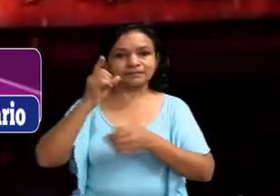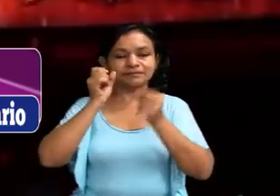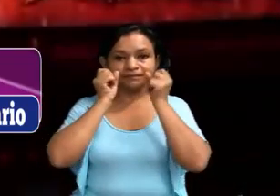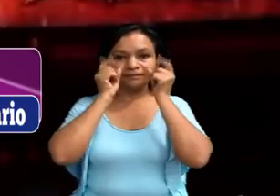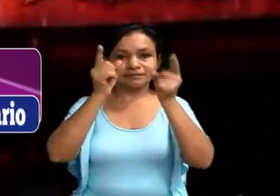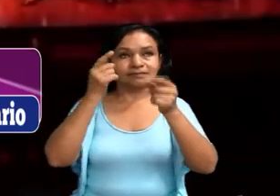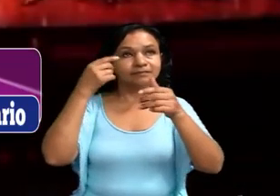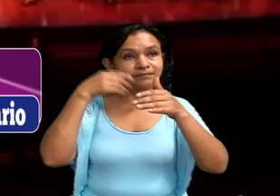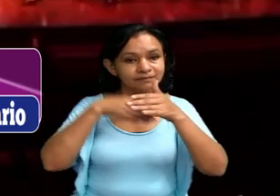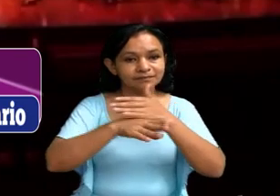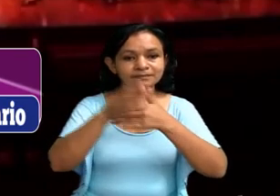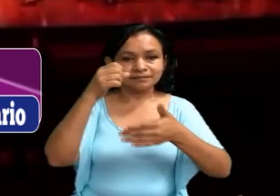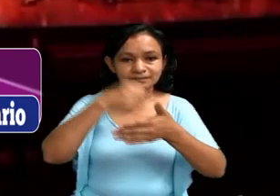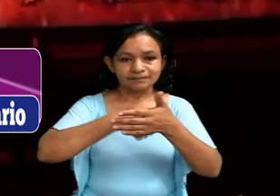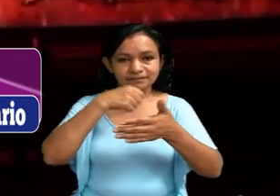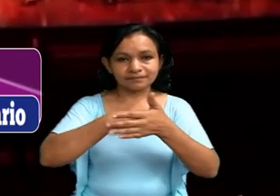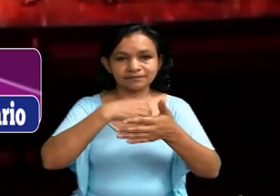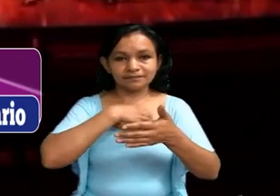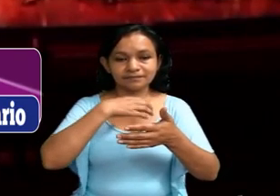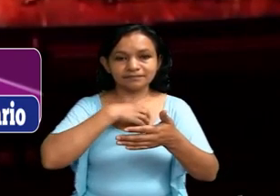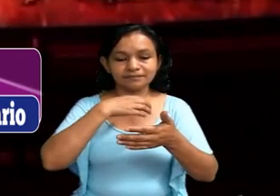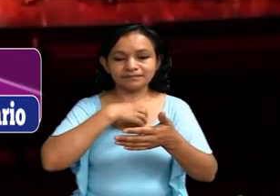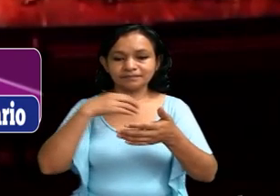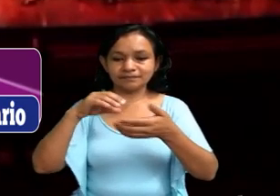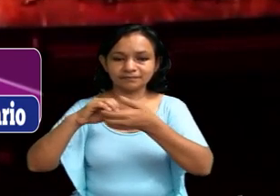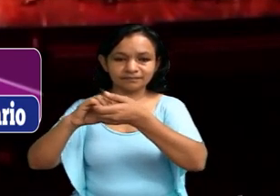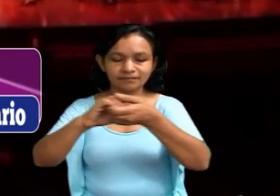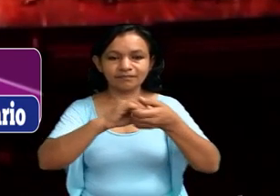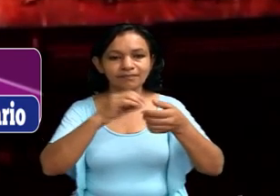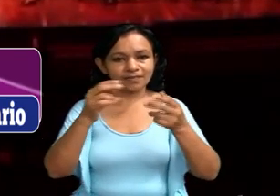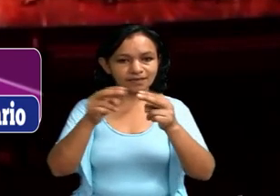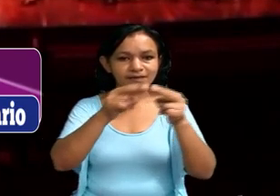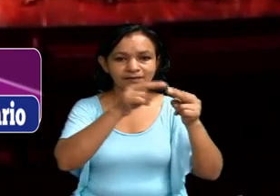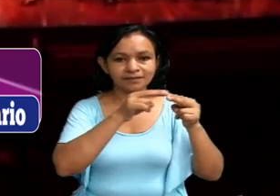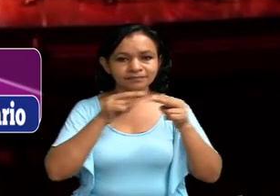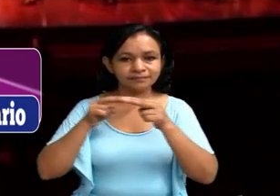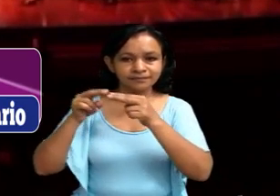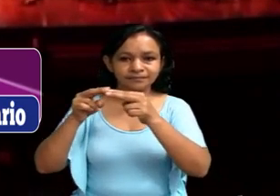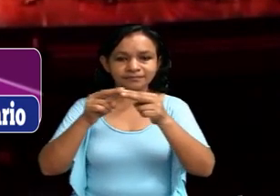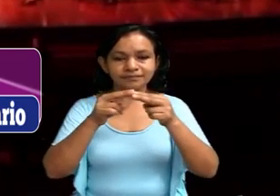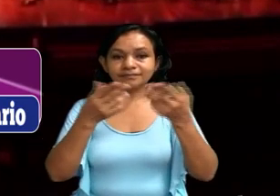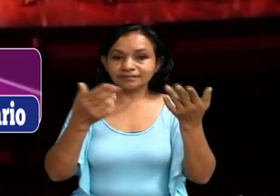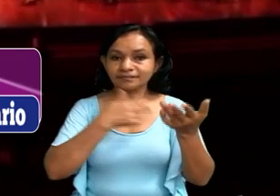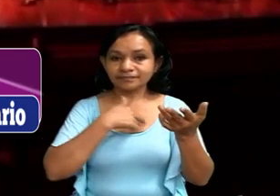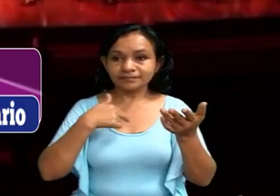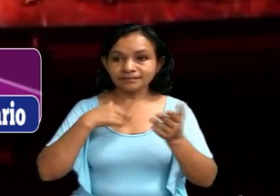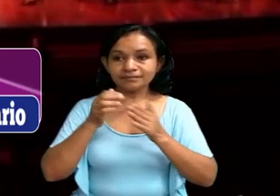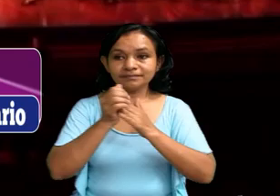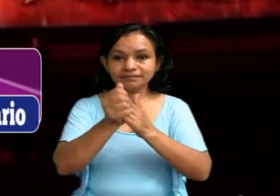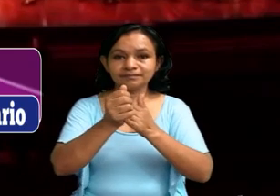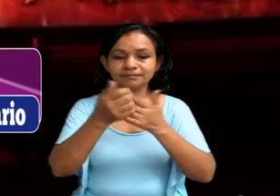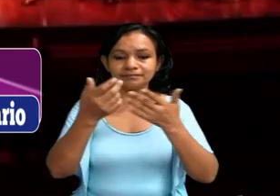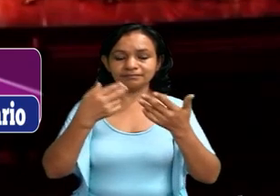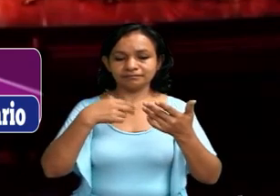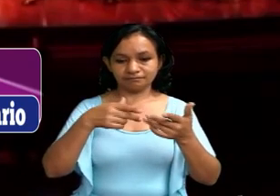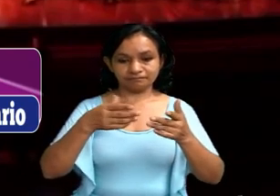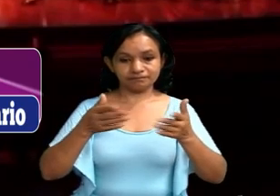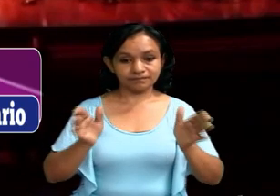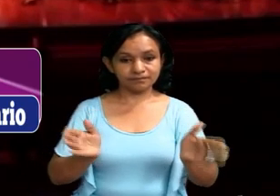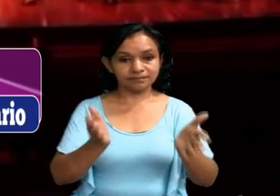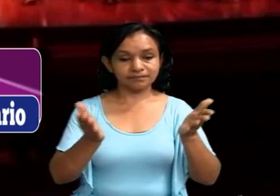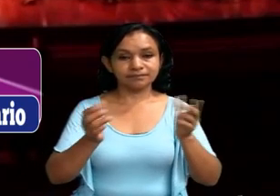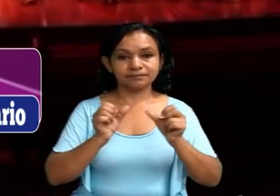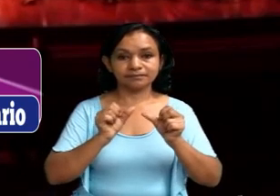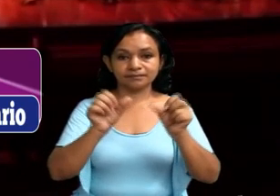de hacer un esfuerzo común. Y de interactuar también entre, claro, ellas y ellos. Es decir, crear liderazgo también entre ellos, enseñarles a ser, okay, emprendedores, porque también